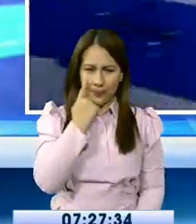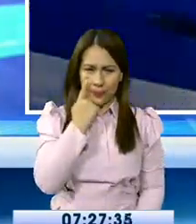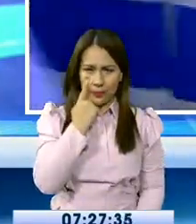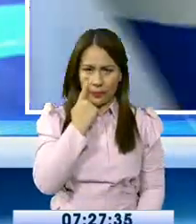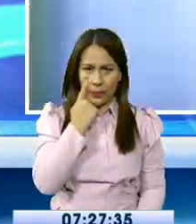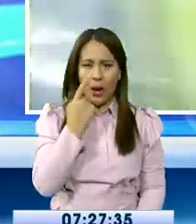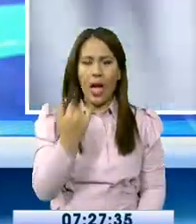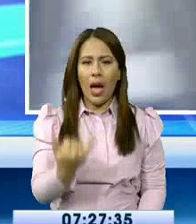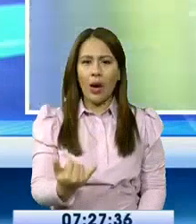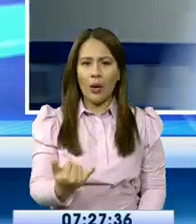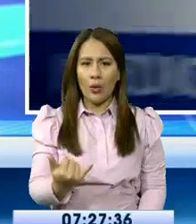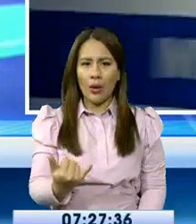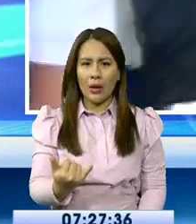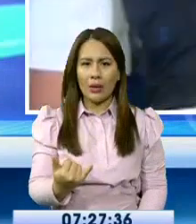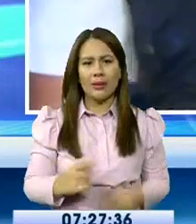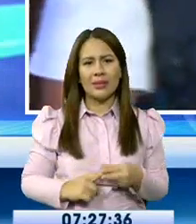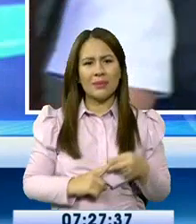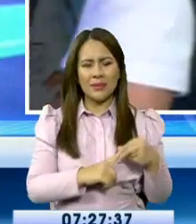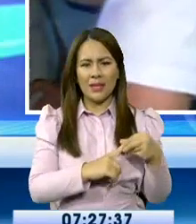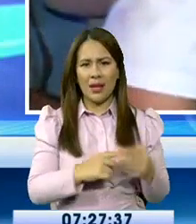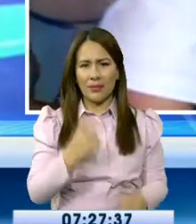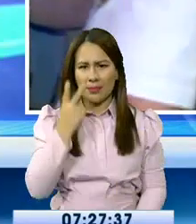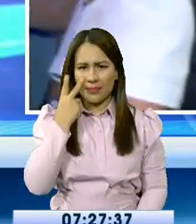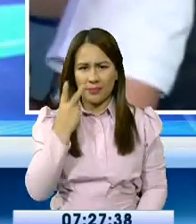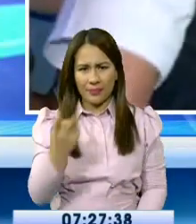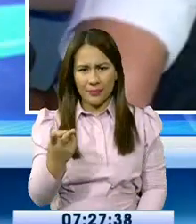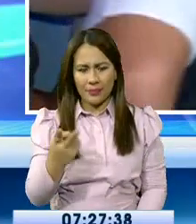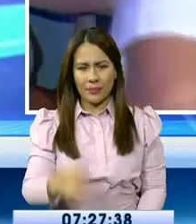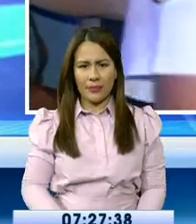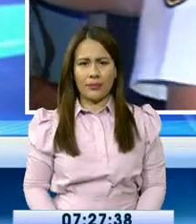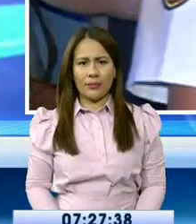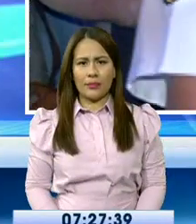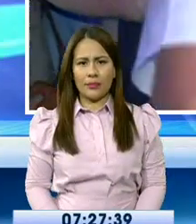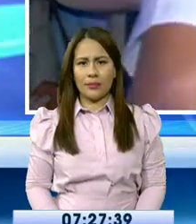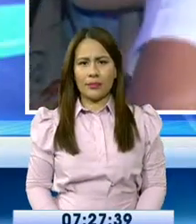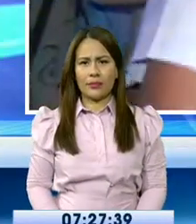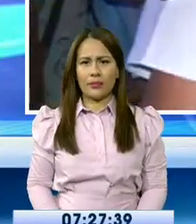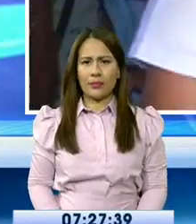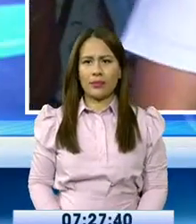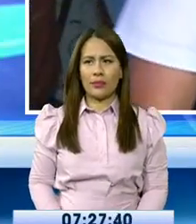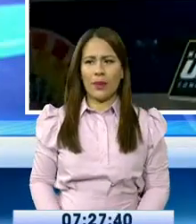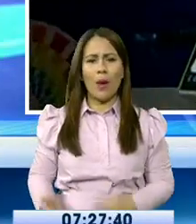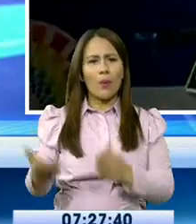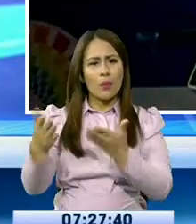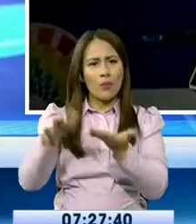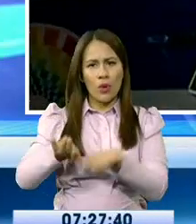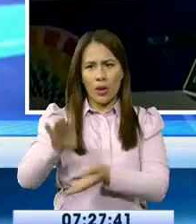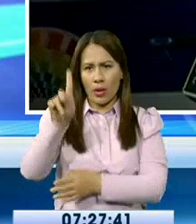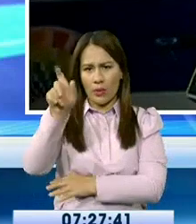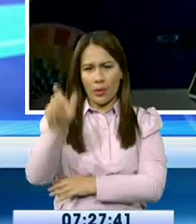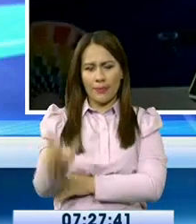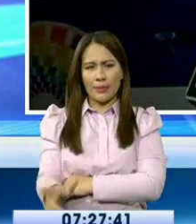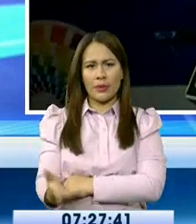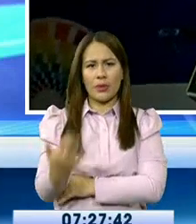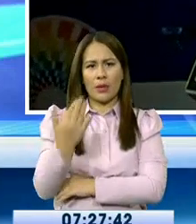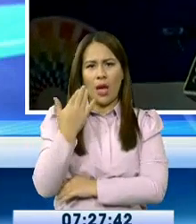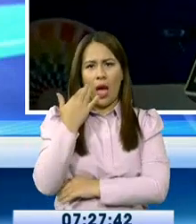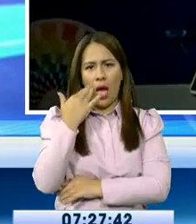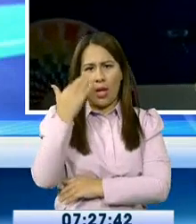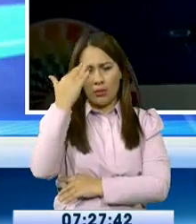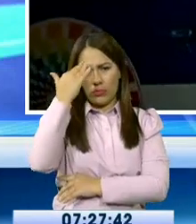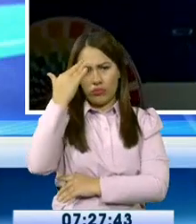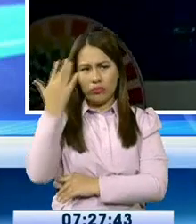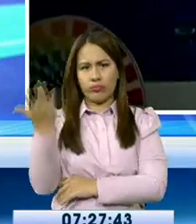este caso en particular, no solamente que le cegan la vida a un adulto mayor, como en este